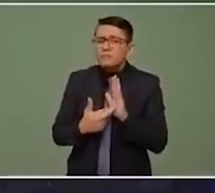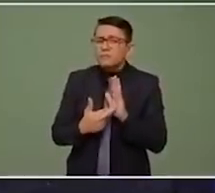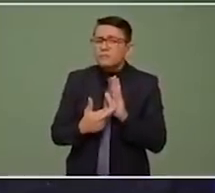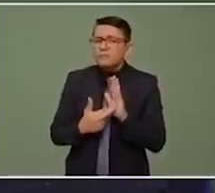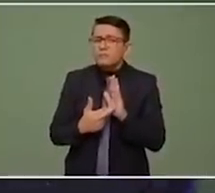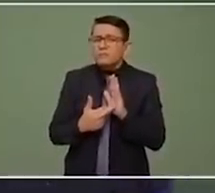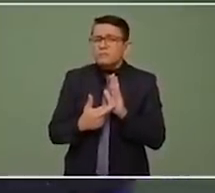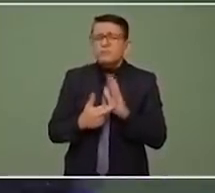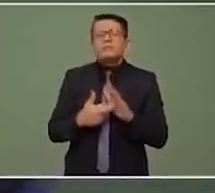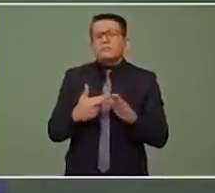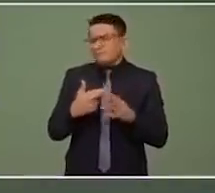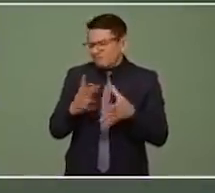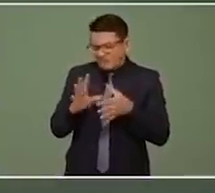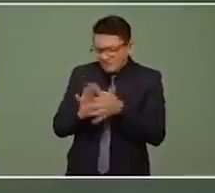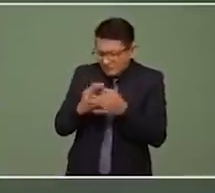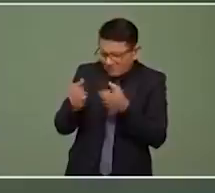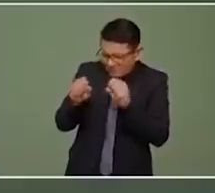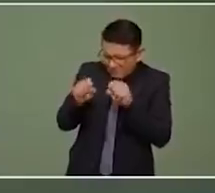y policiales